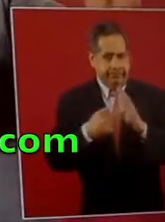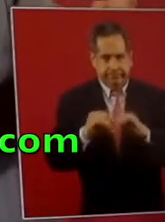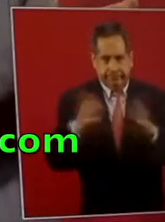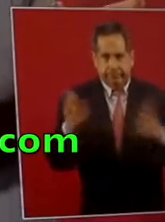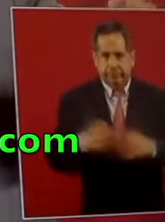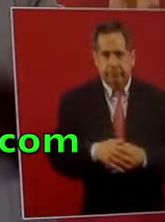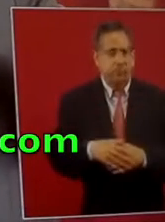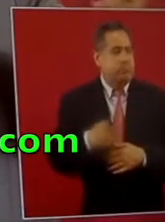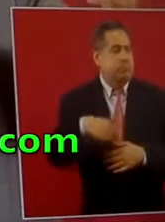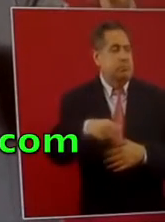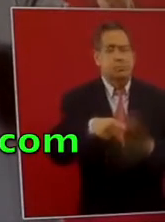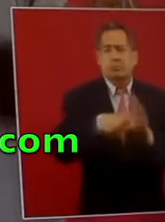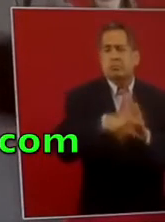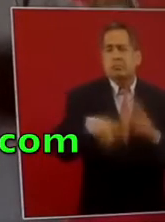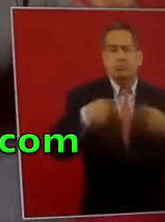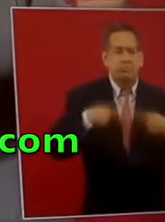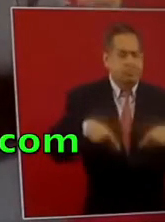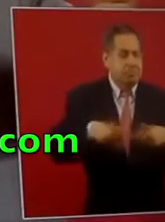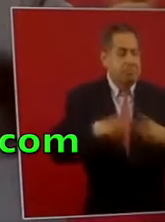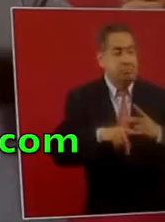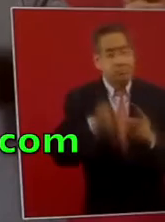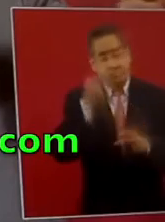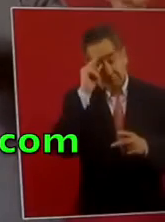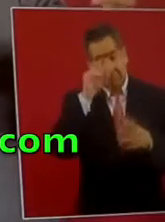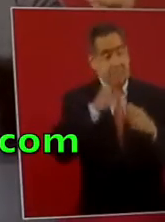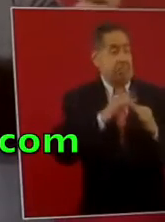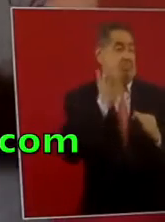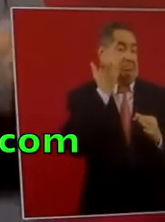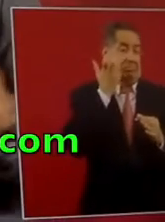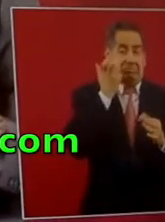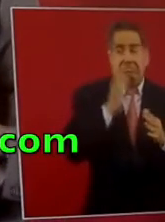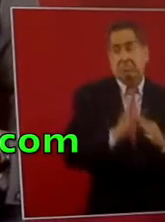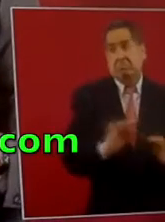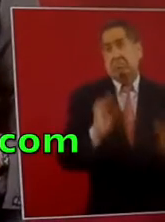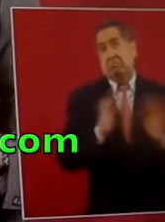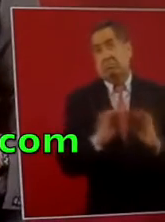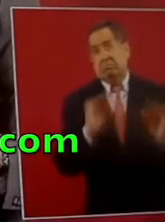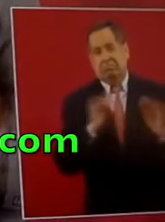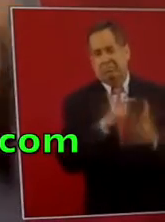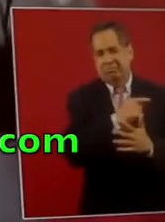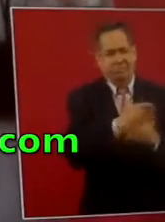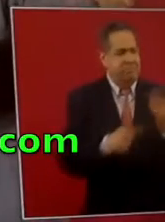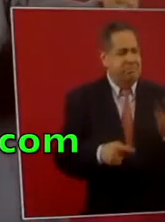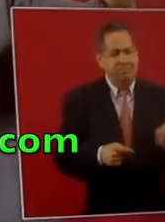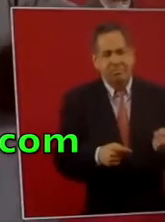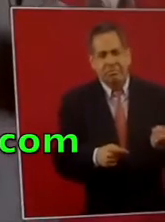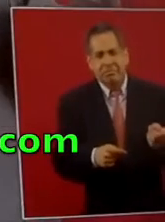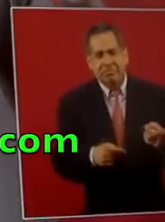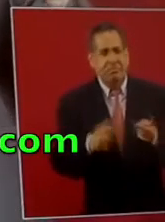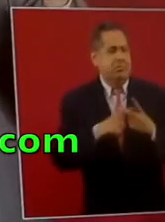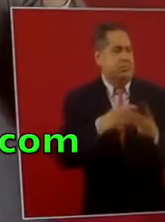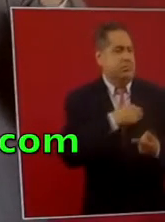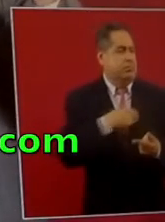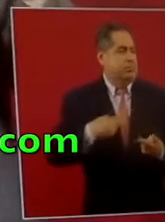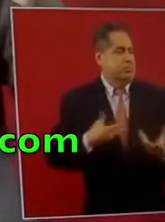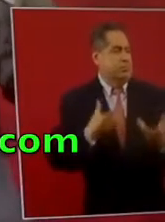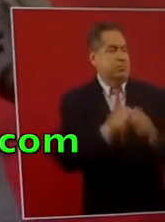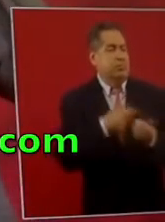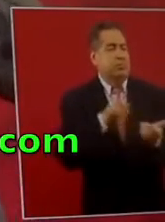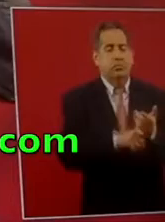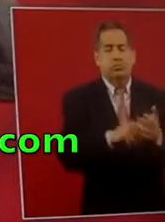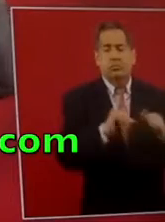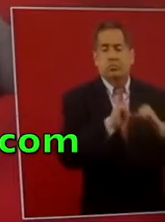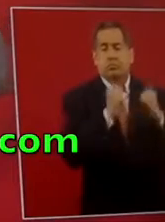Hasta pronto, estamos pendientes. Gracias, don Ramiro Hernández Díaz. Muy buenas tardes, licenciado Vinchins, Germán Villafuerte a sus